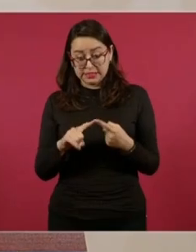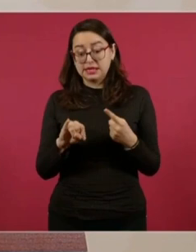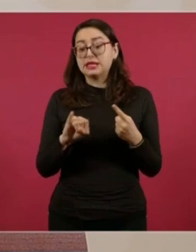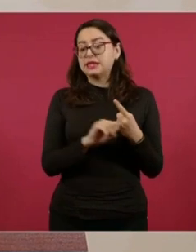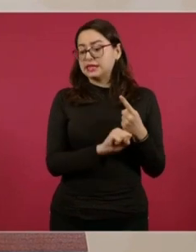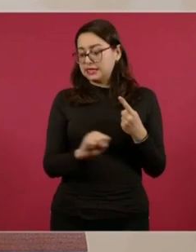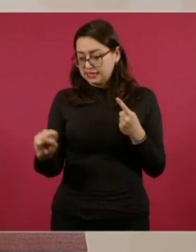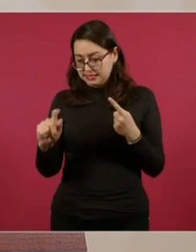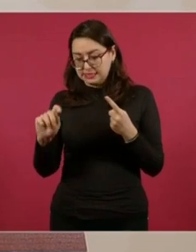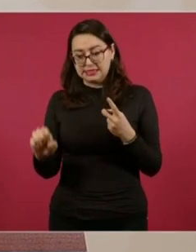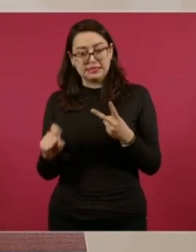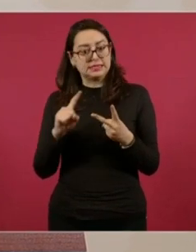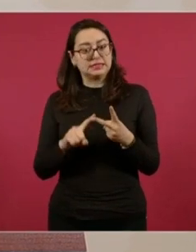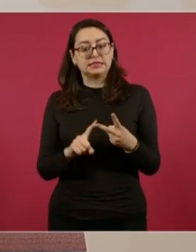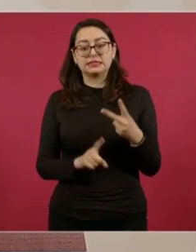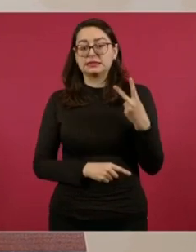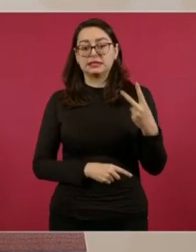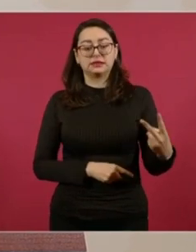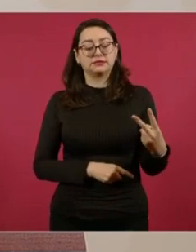trabajadores